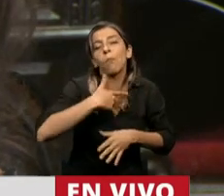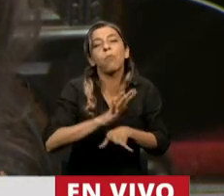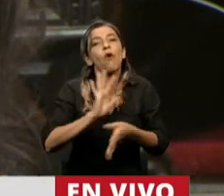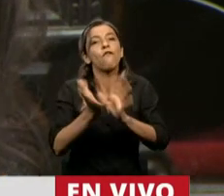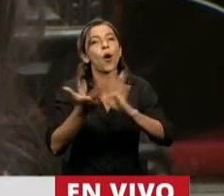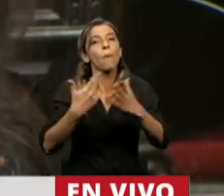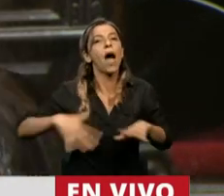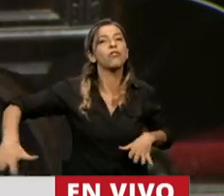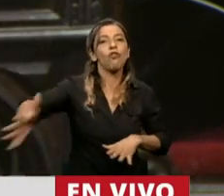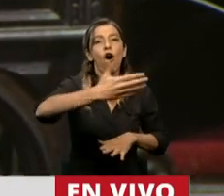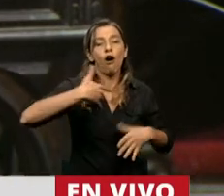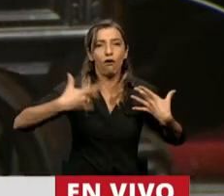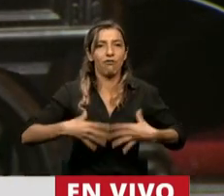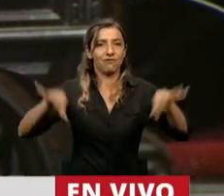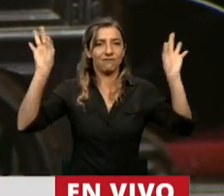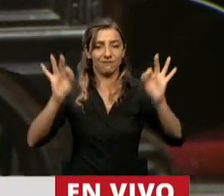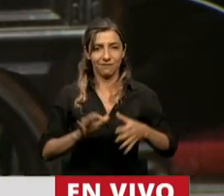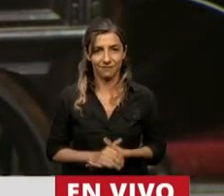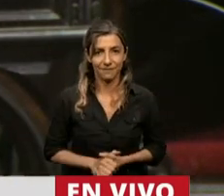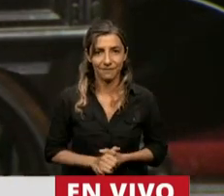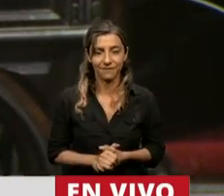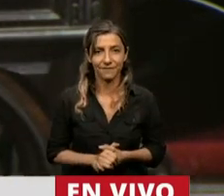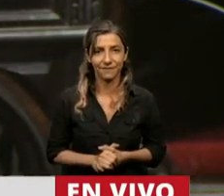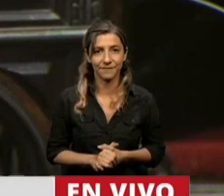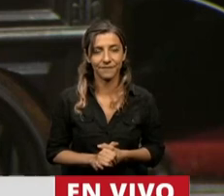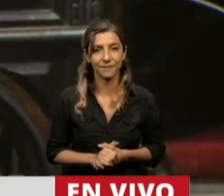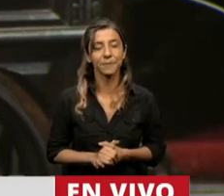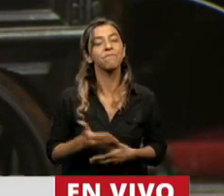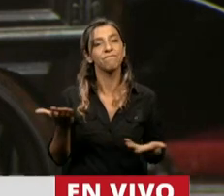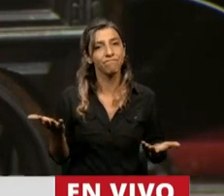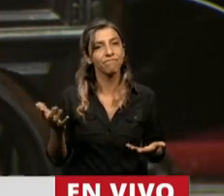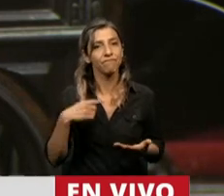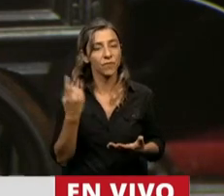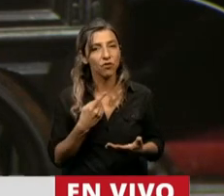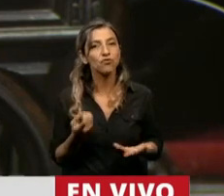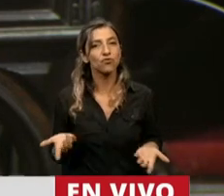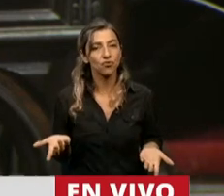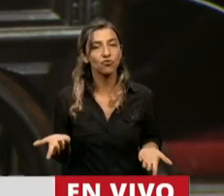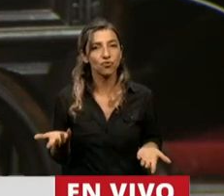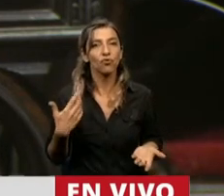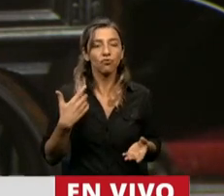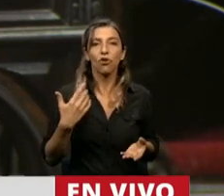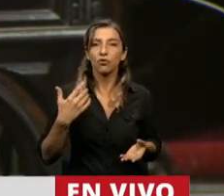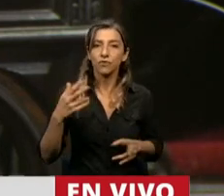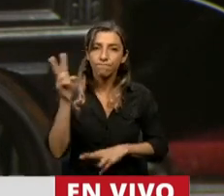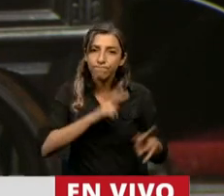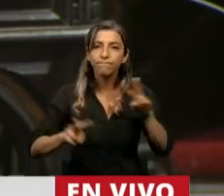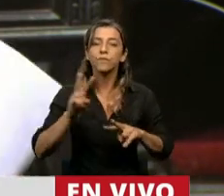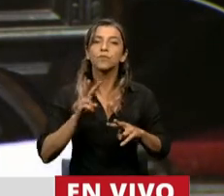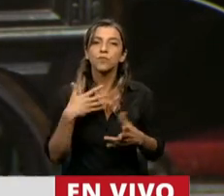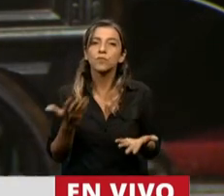salvarnos todos y todas y todes juntos, siendo parte de un ambiente en el que